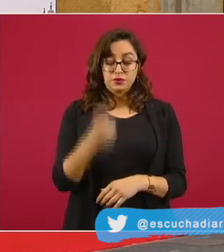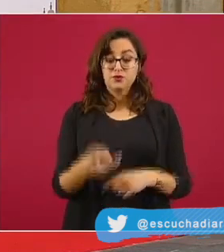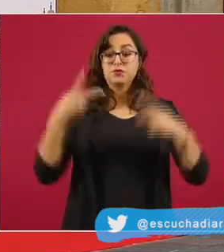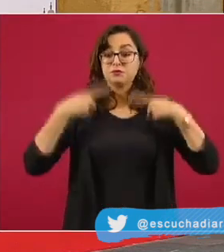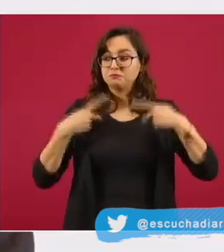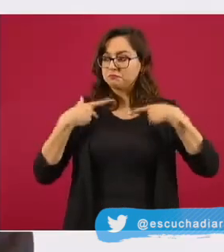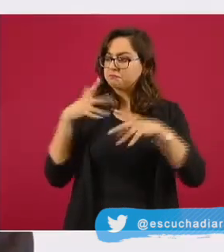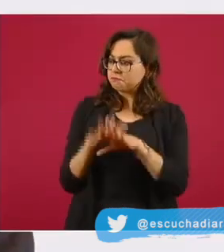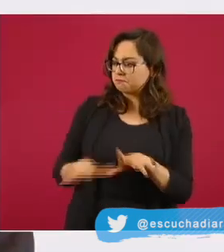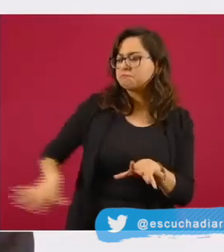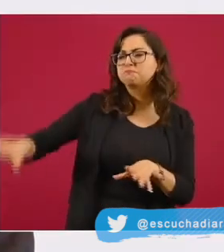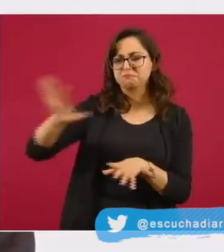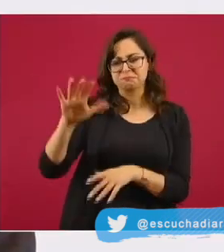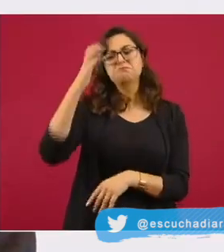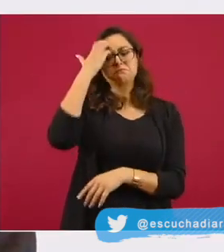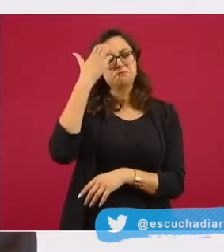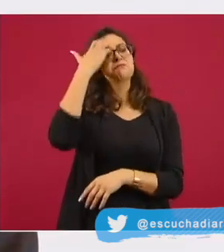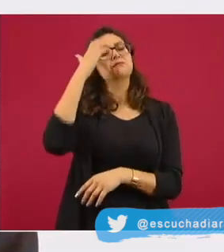la gente